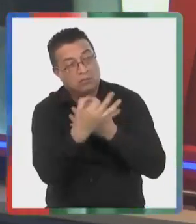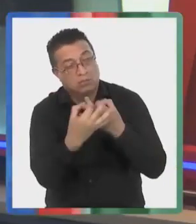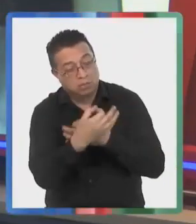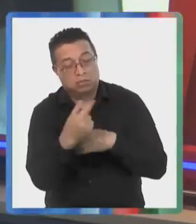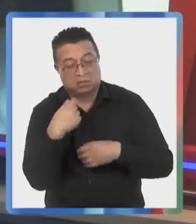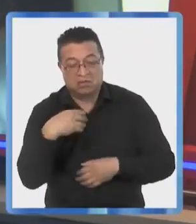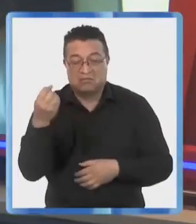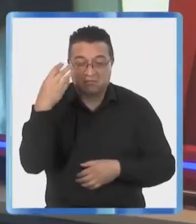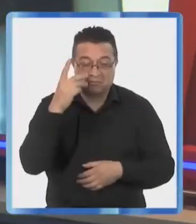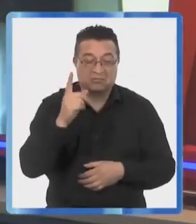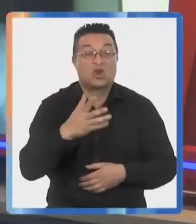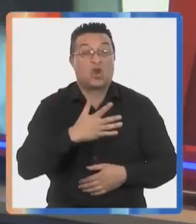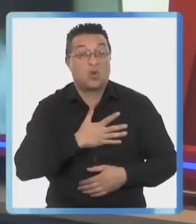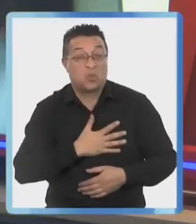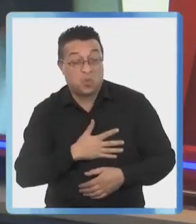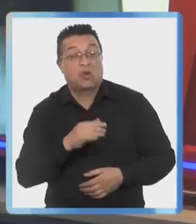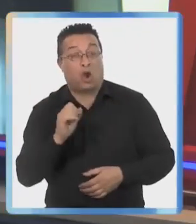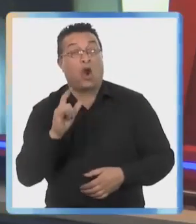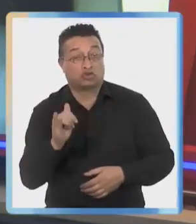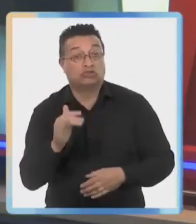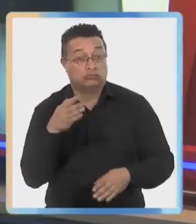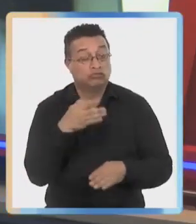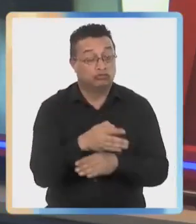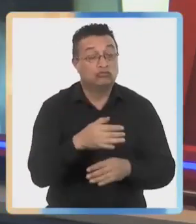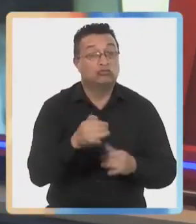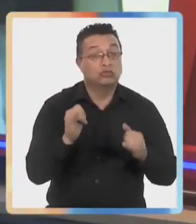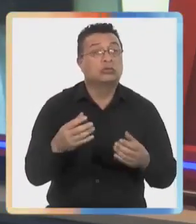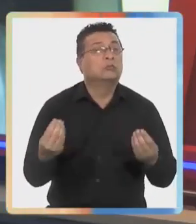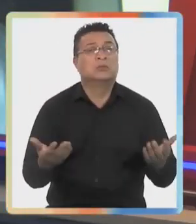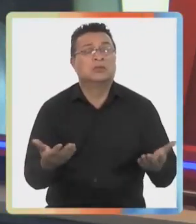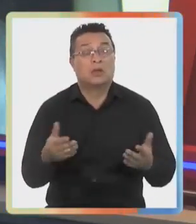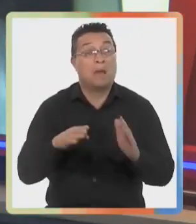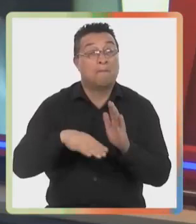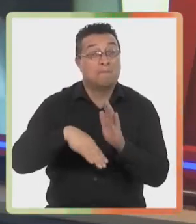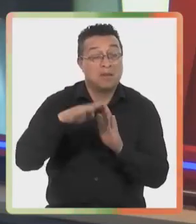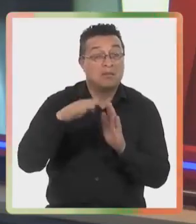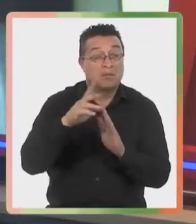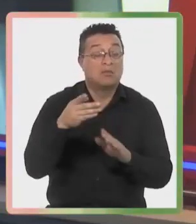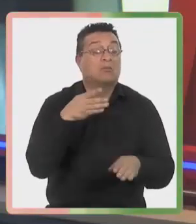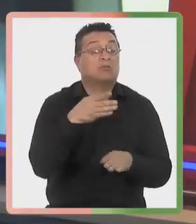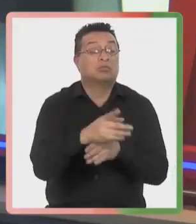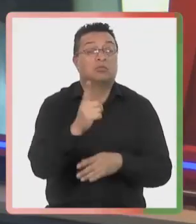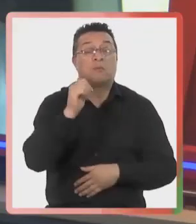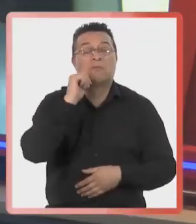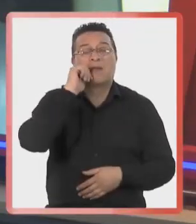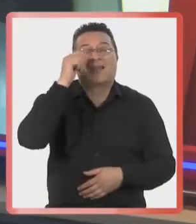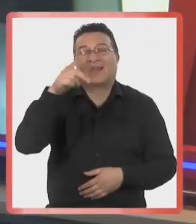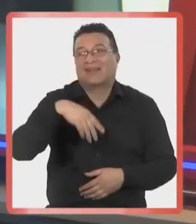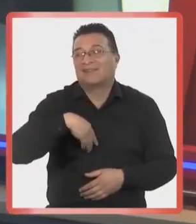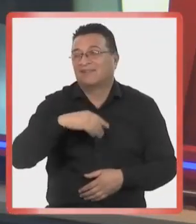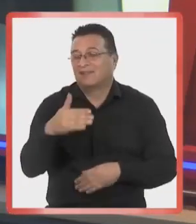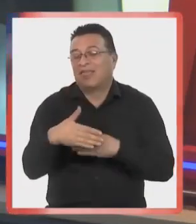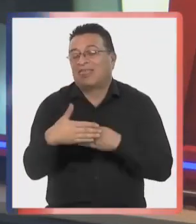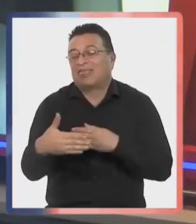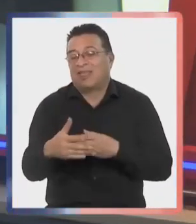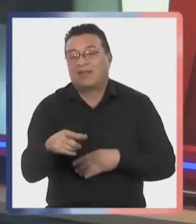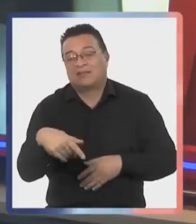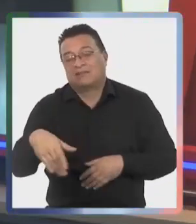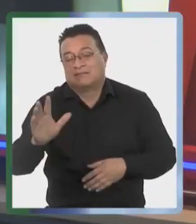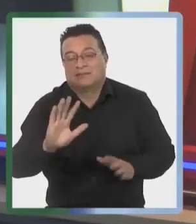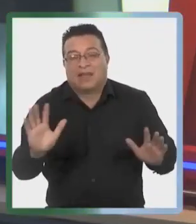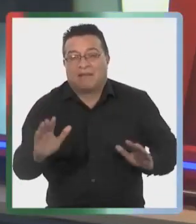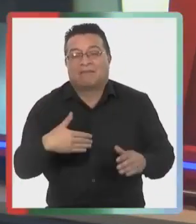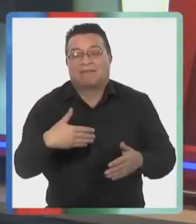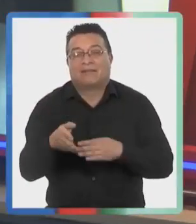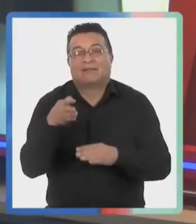algunas instrucciones, una especie de capacitación, inducción? Pero la mayoría termina llegando al día siguiente a la hora de los cubos, como dicen en el